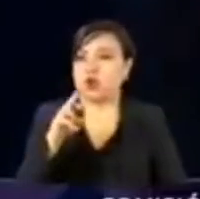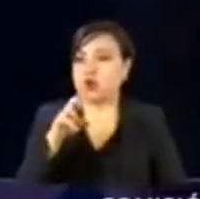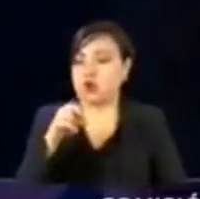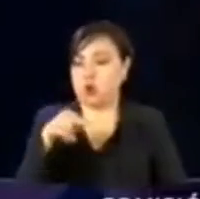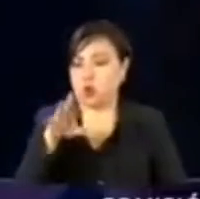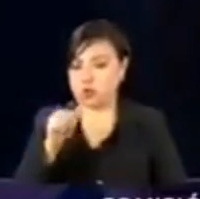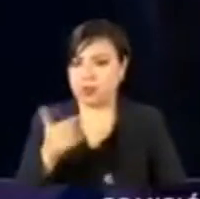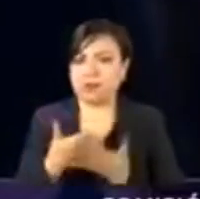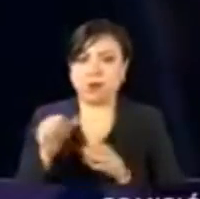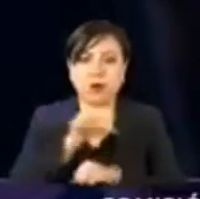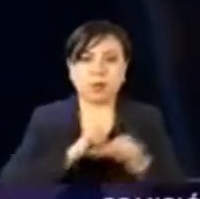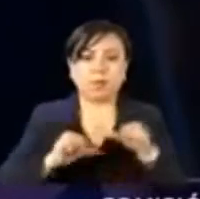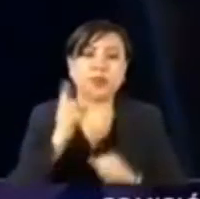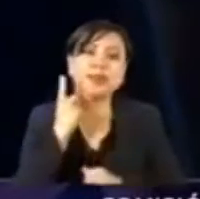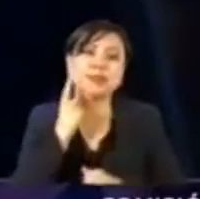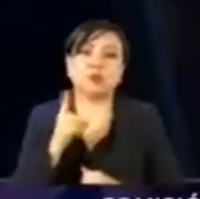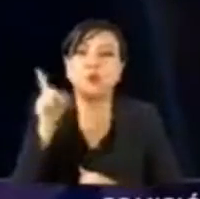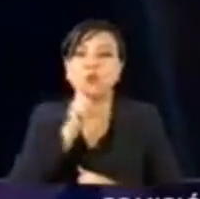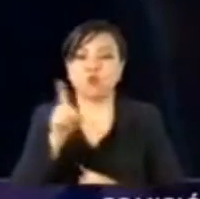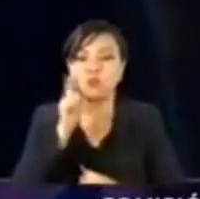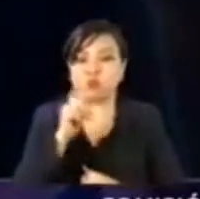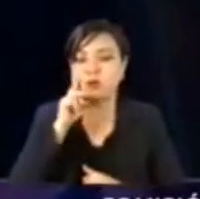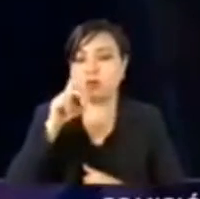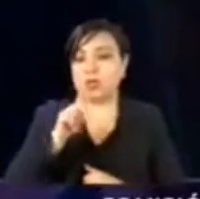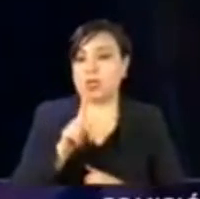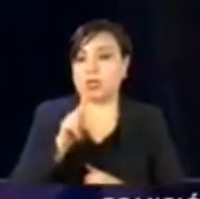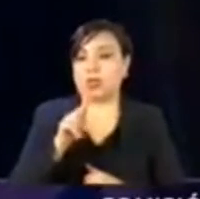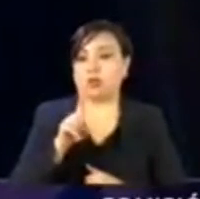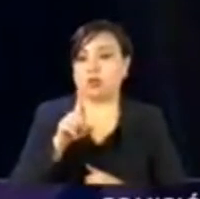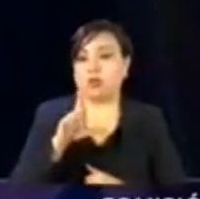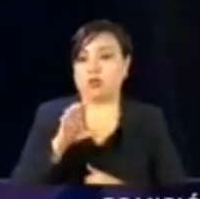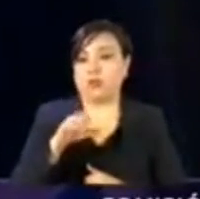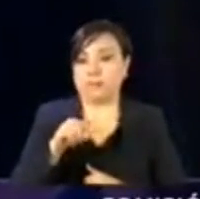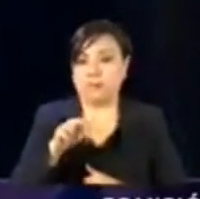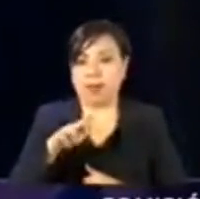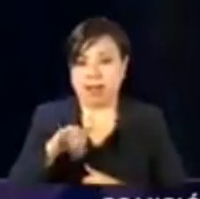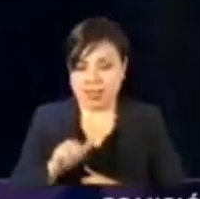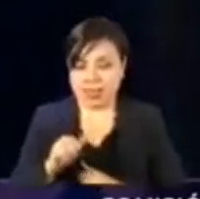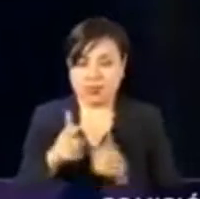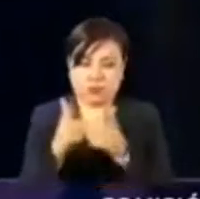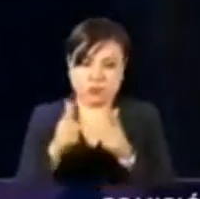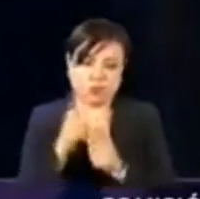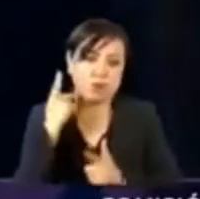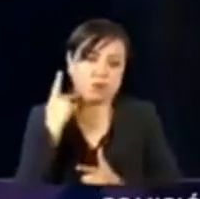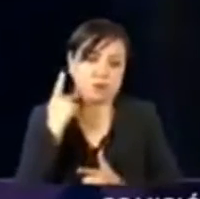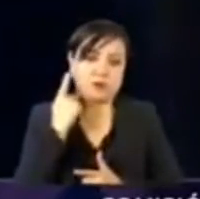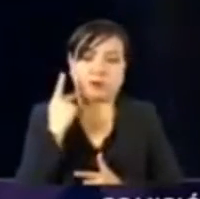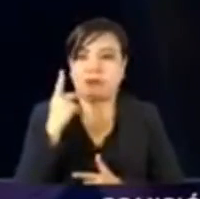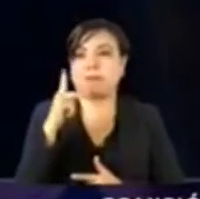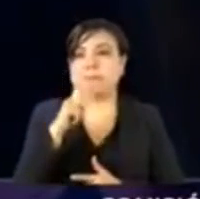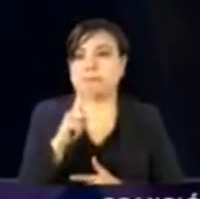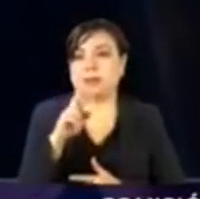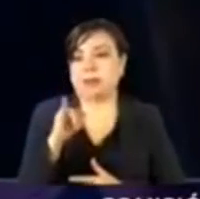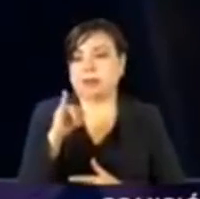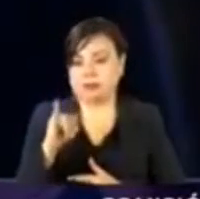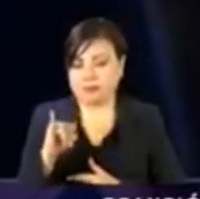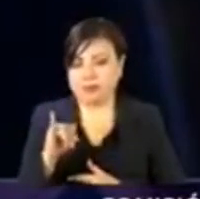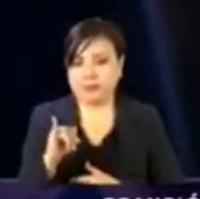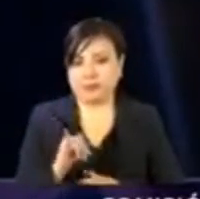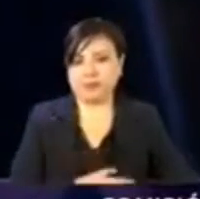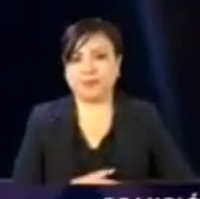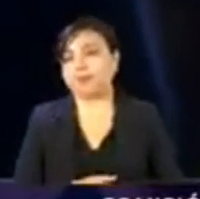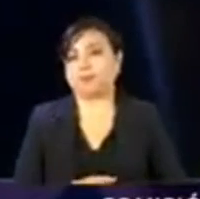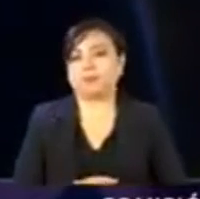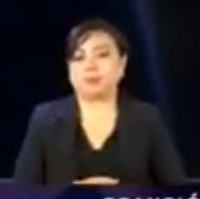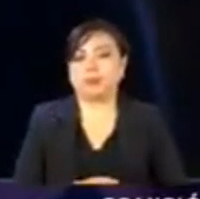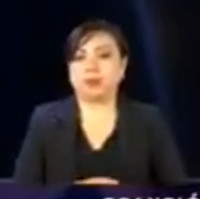Tiene la palabra por un minuto la diputada Dulce María Sauri del Grupo Parlamentario del Partido